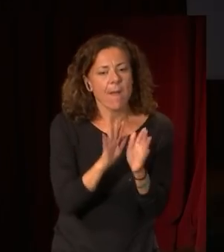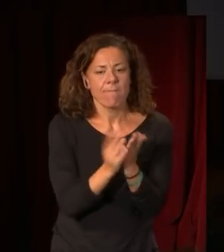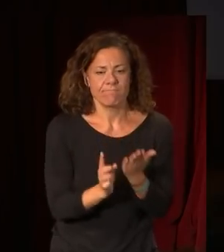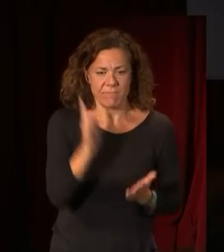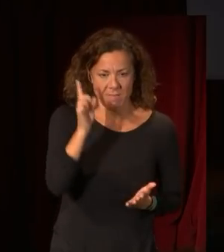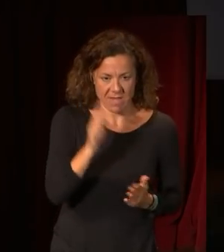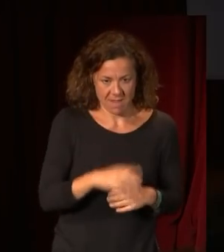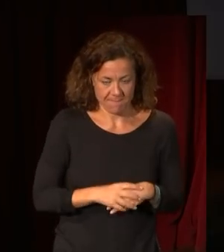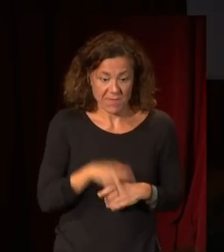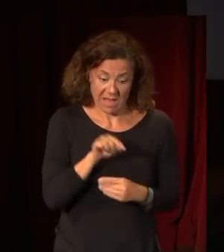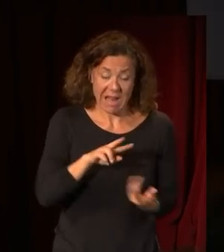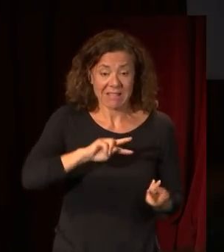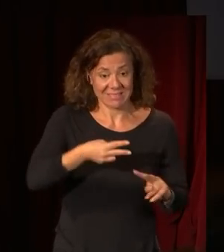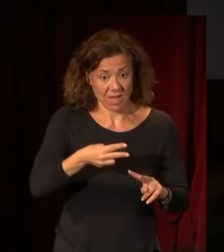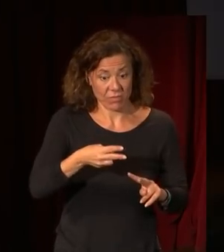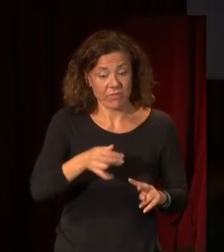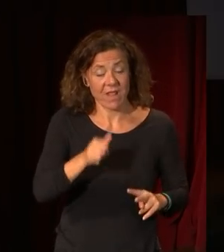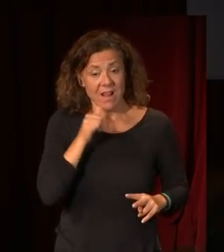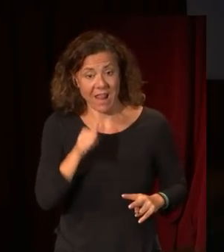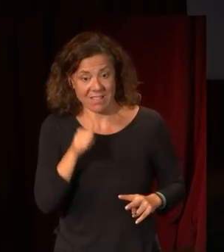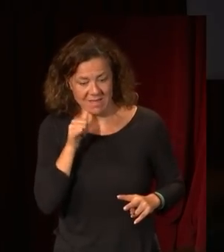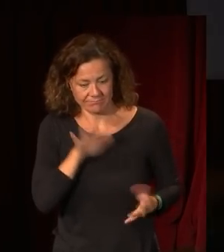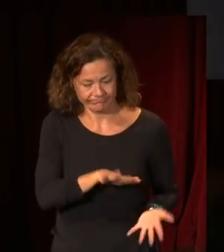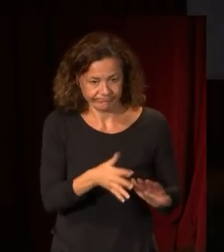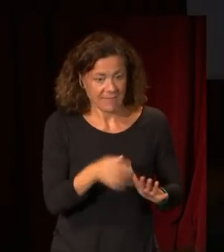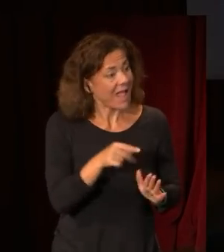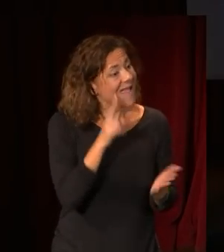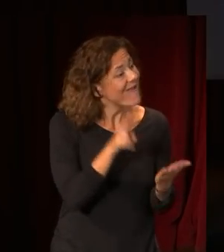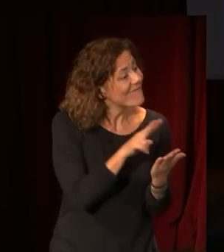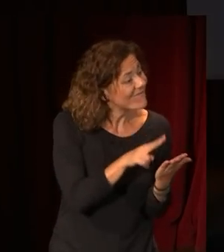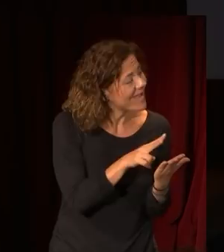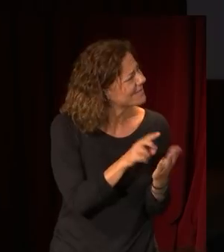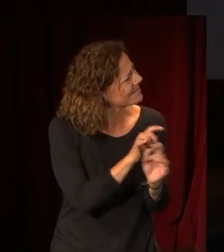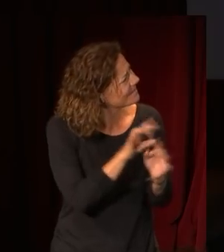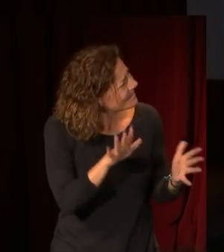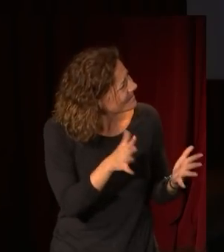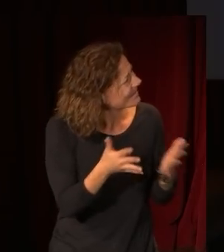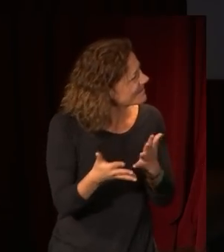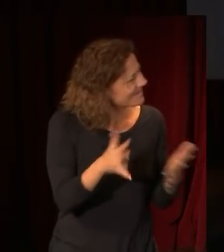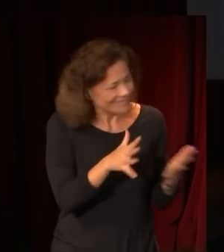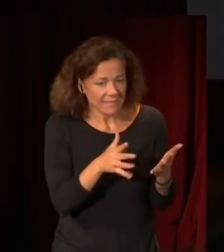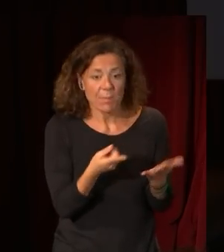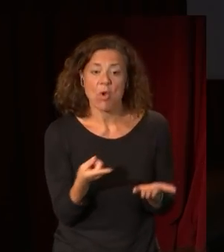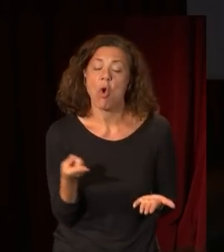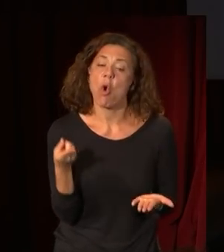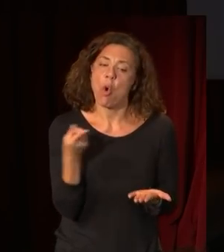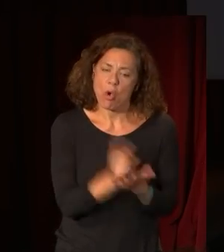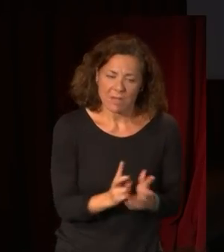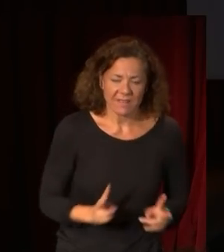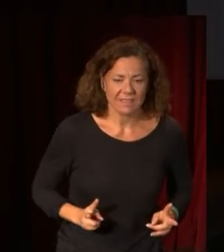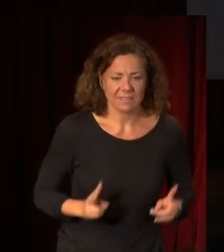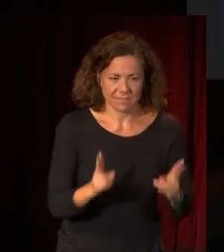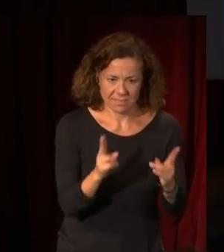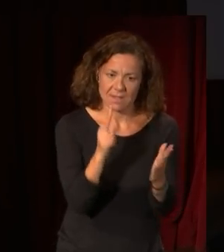la biblia que la había traducido al latín y aunque aquí no podemos ver con claridad es otra vez un texto que